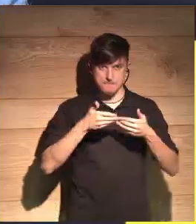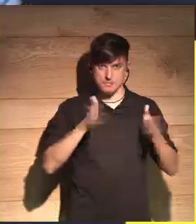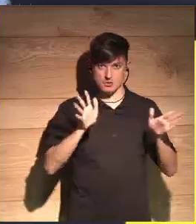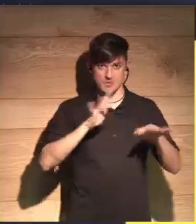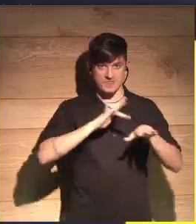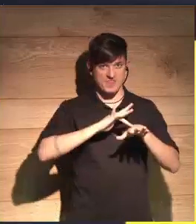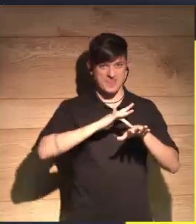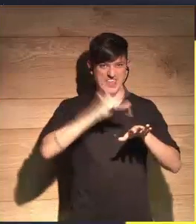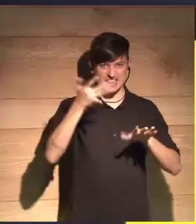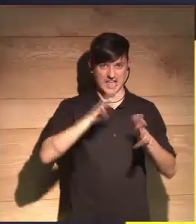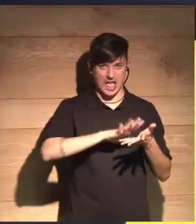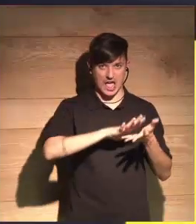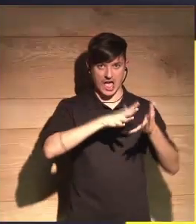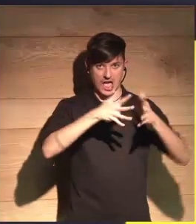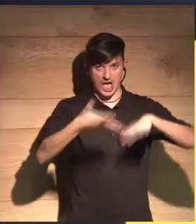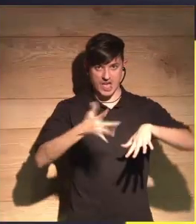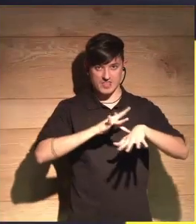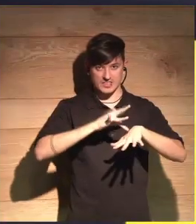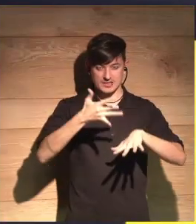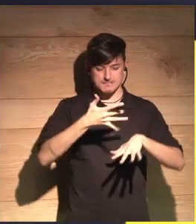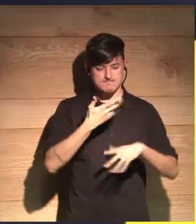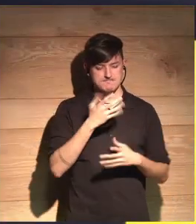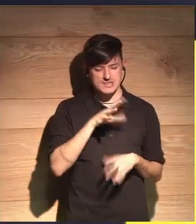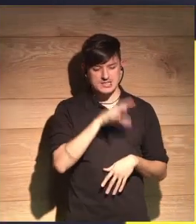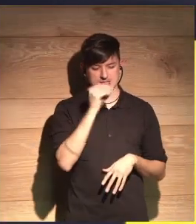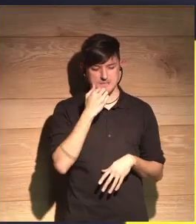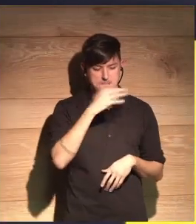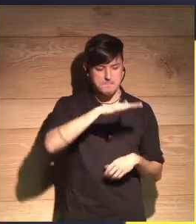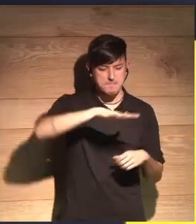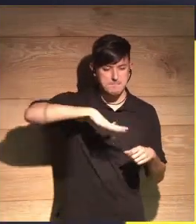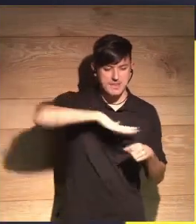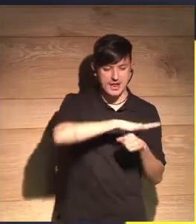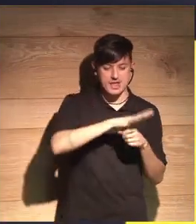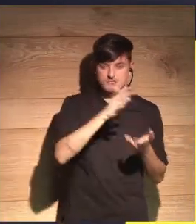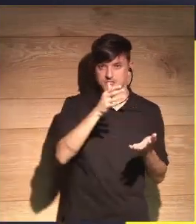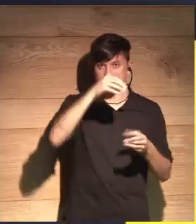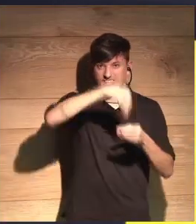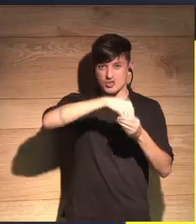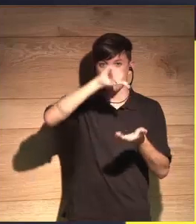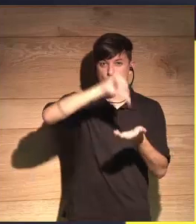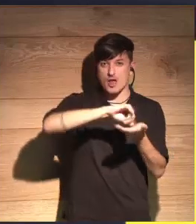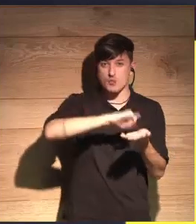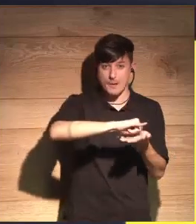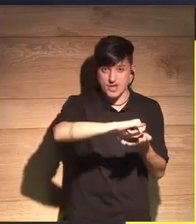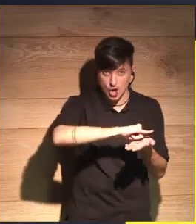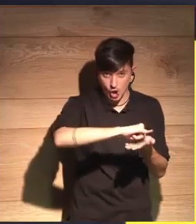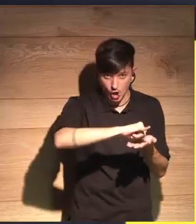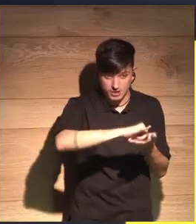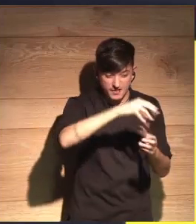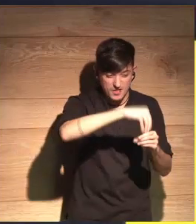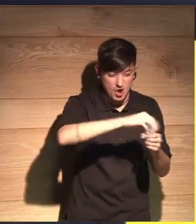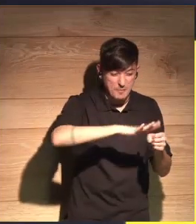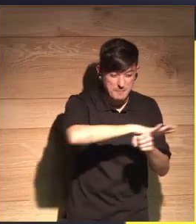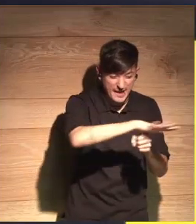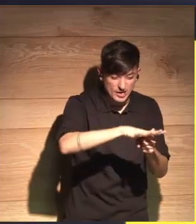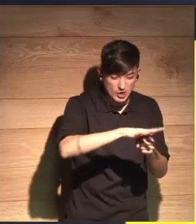fue entender si los barrios pobres en nueva york' podrían